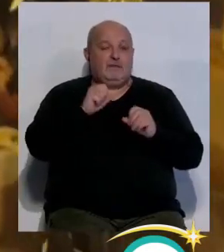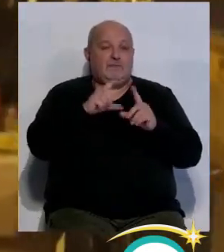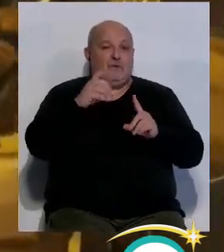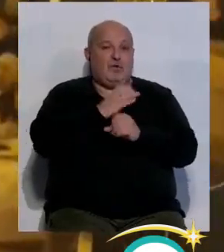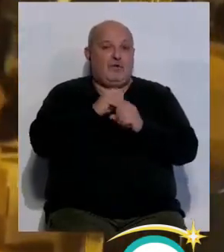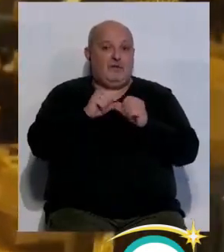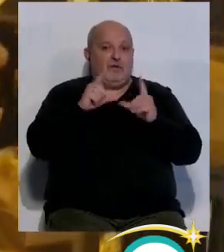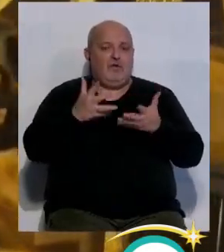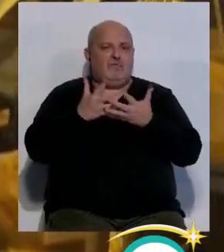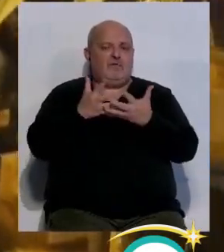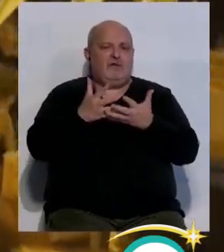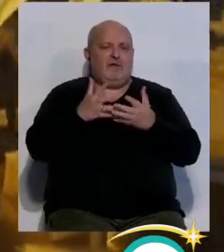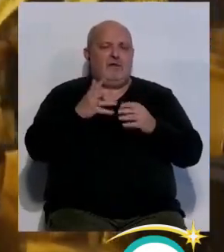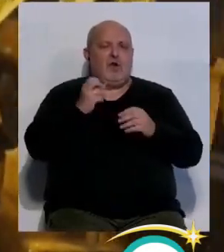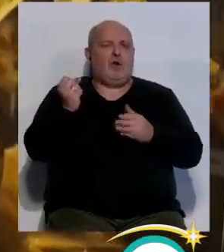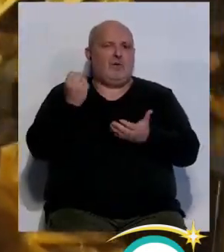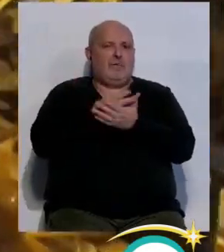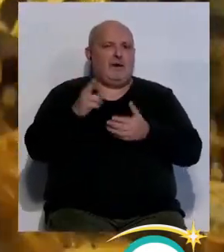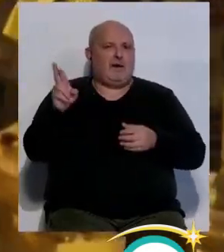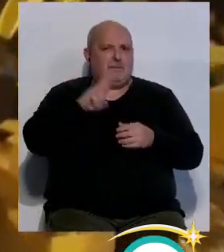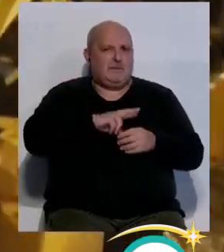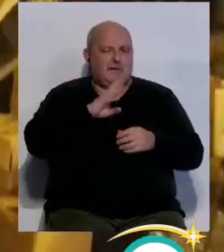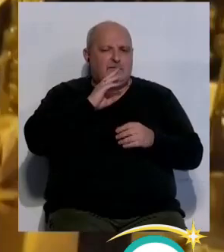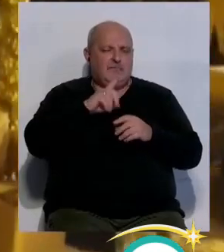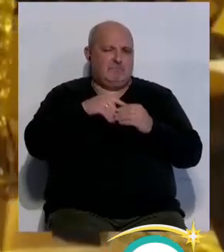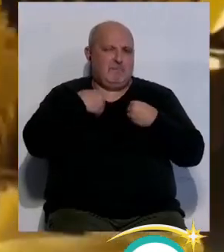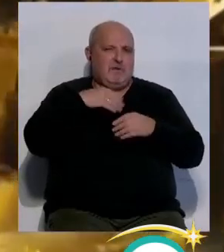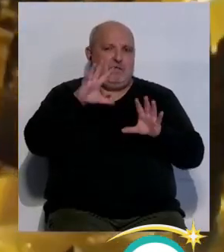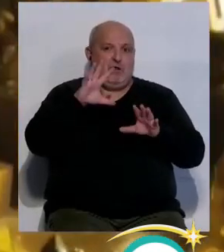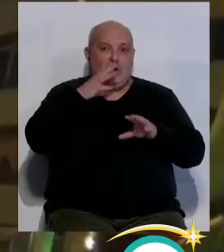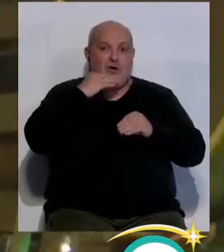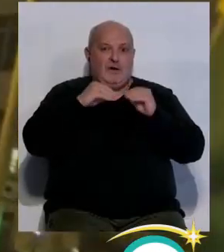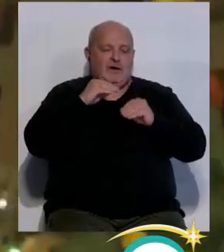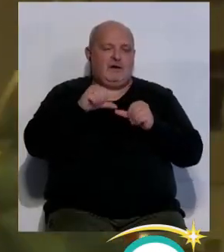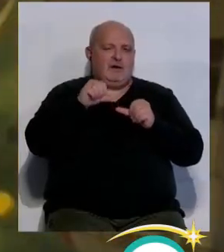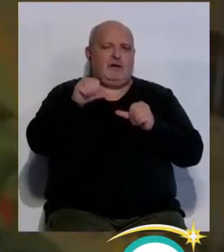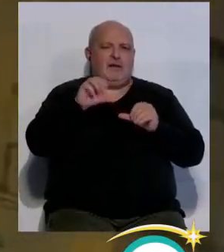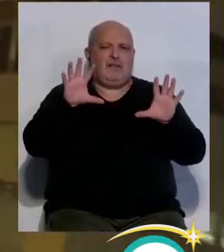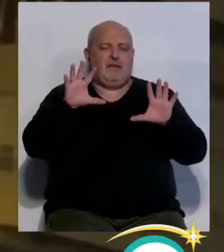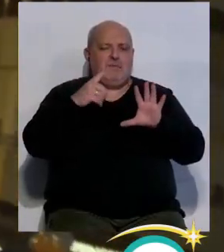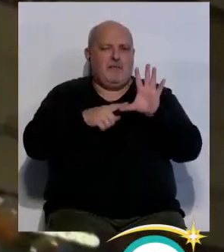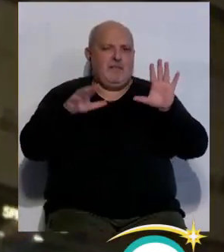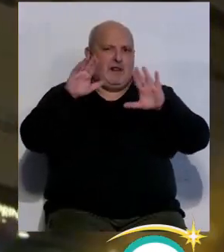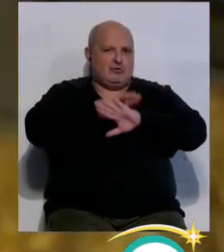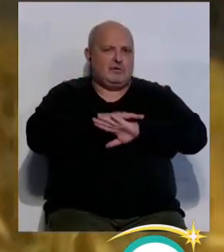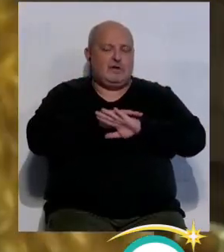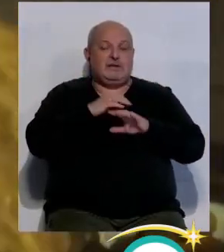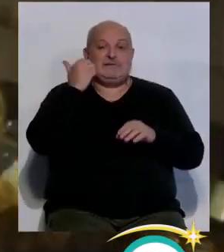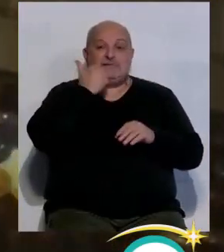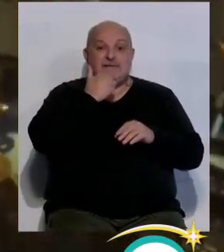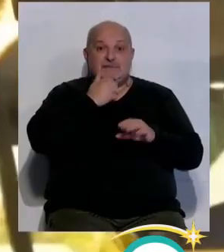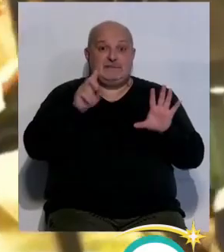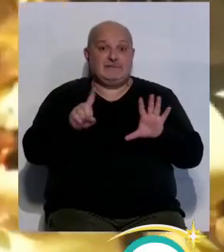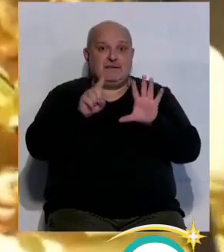radiotelevisión municipal ofrecerá la redifusión de esta retransmisión el mismo 5 de enero a partir de las 10:30 de la noche y el sábado